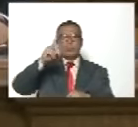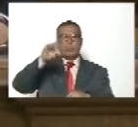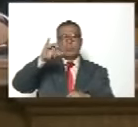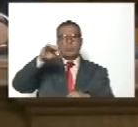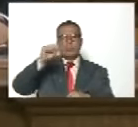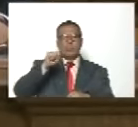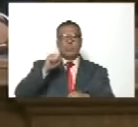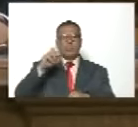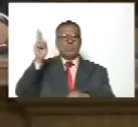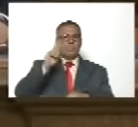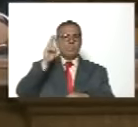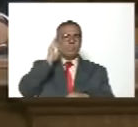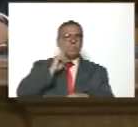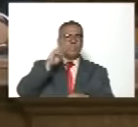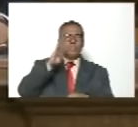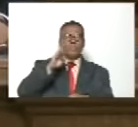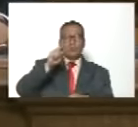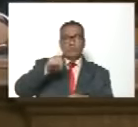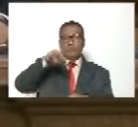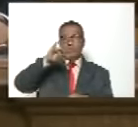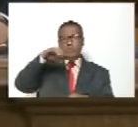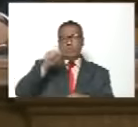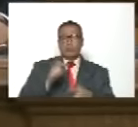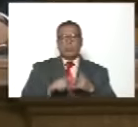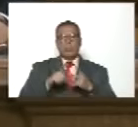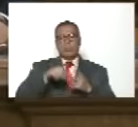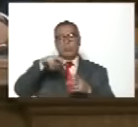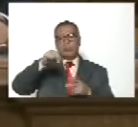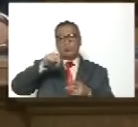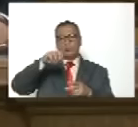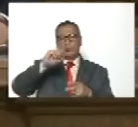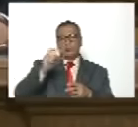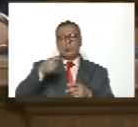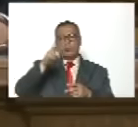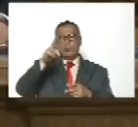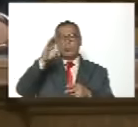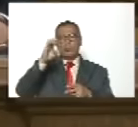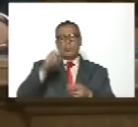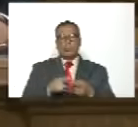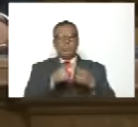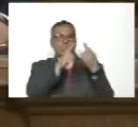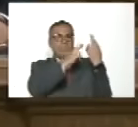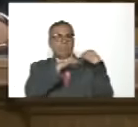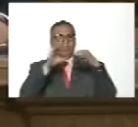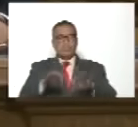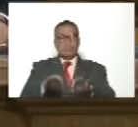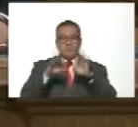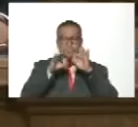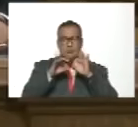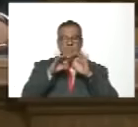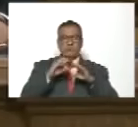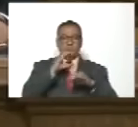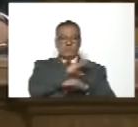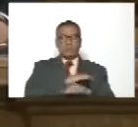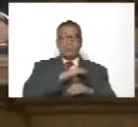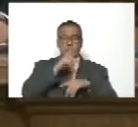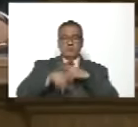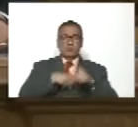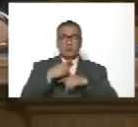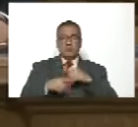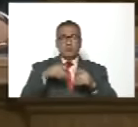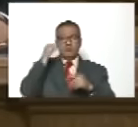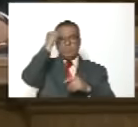concurrente ante la República de Botsuana, la República de Zimbabue y representante especial ante la Comunidad de Desarrollo